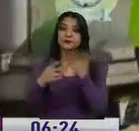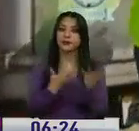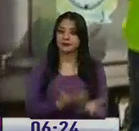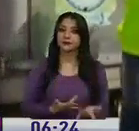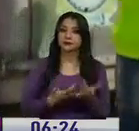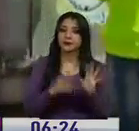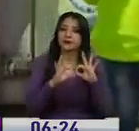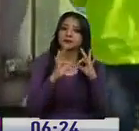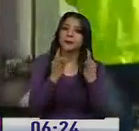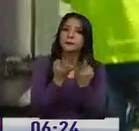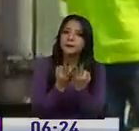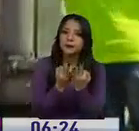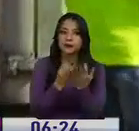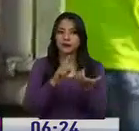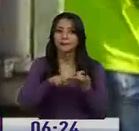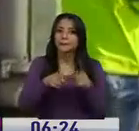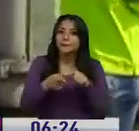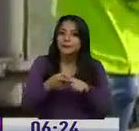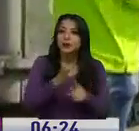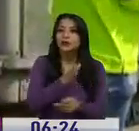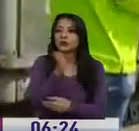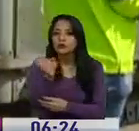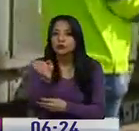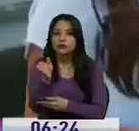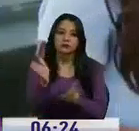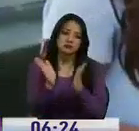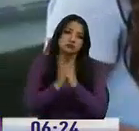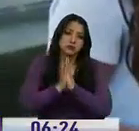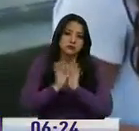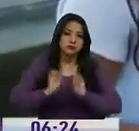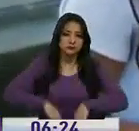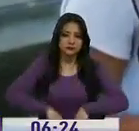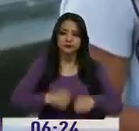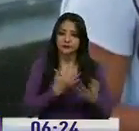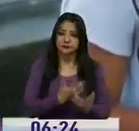algún familiar reclame su cuerpo, informó Adriana Méndez.